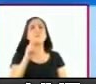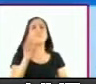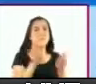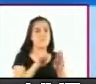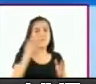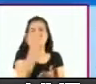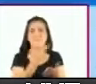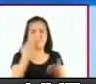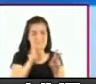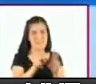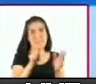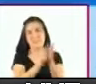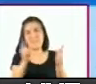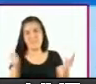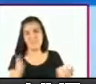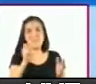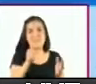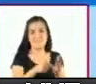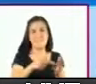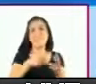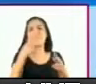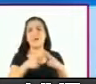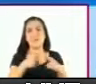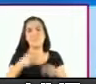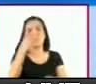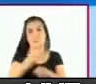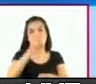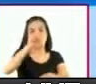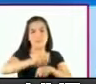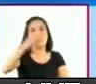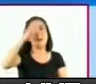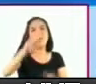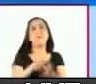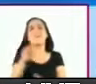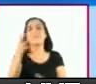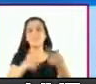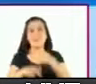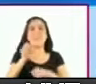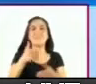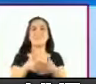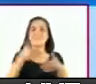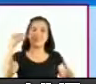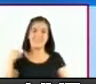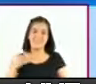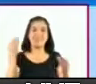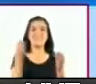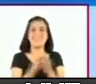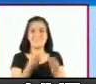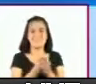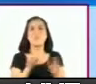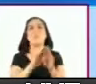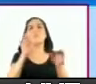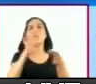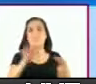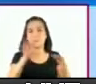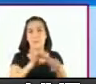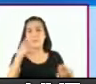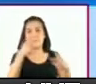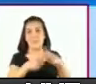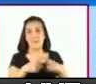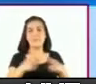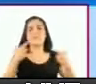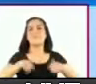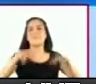de texto de matemáticas de segundo grado para repasar lo correspondiente a las sucesiones y su expresión algebraica